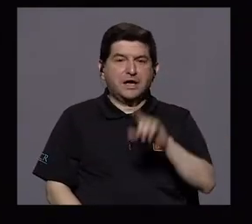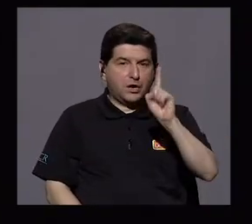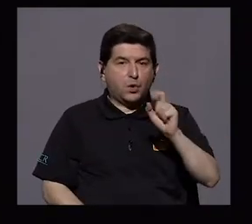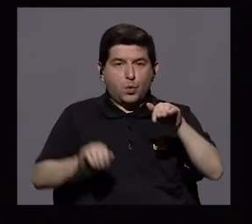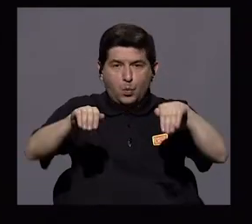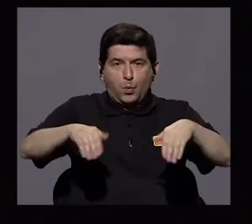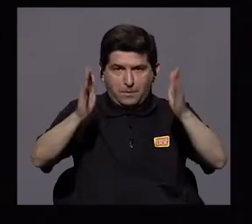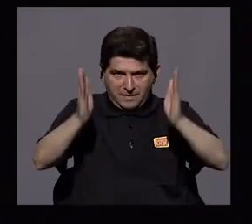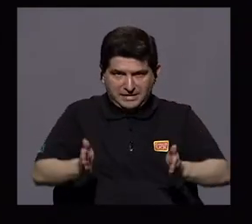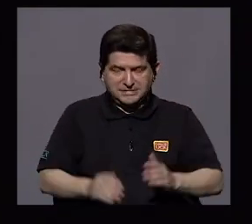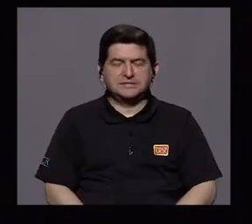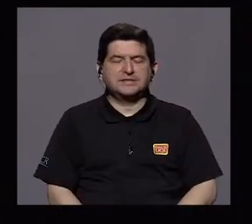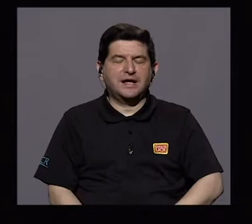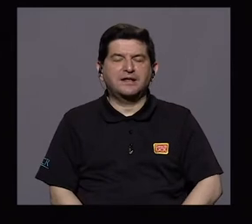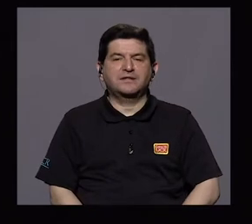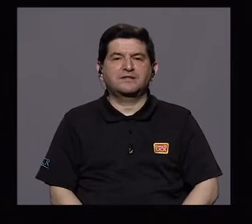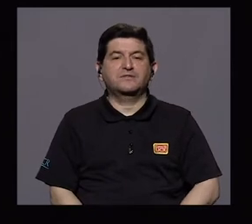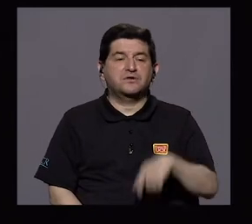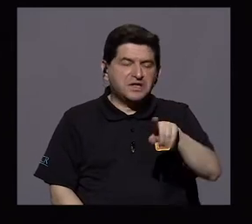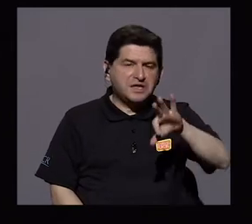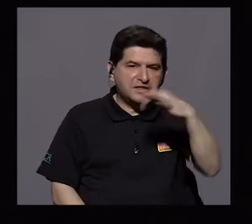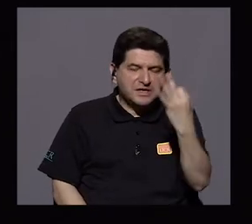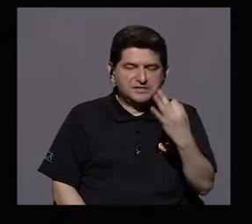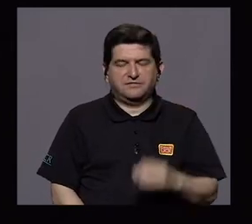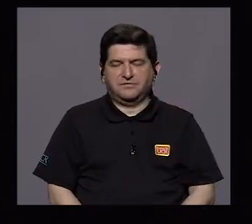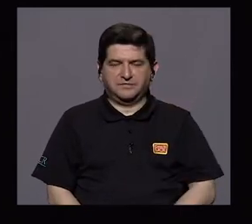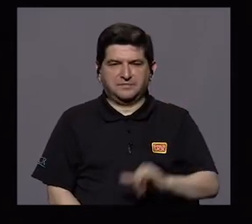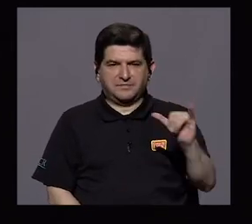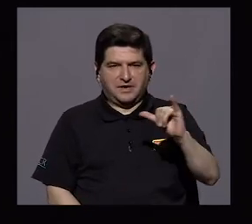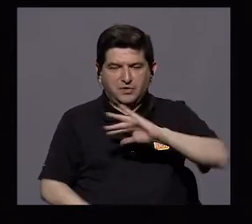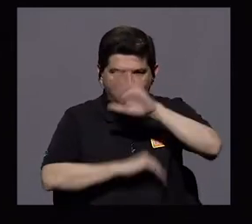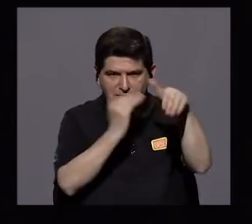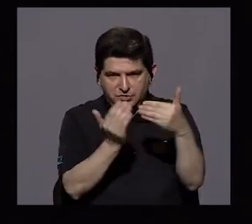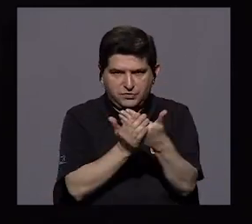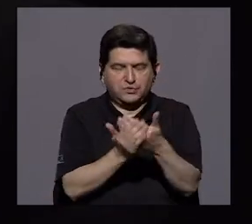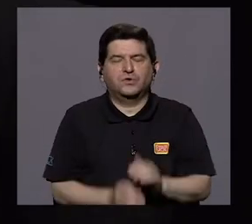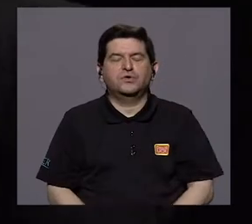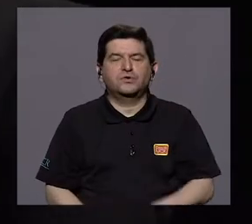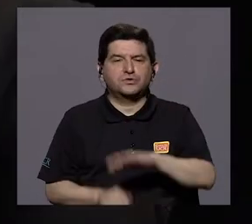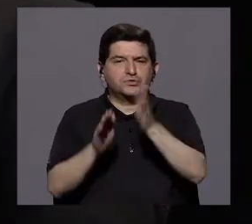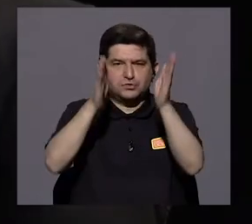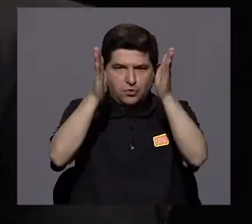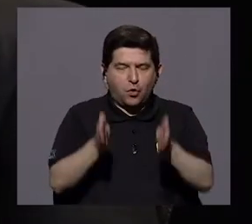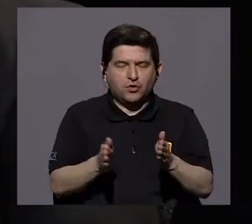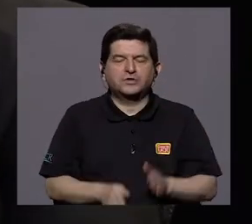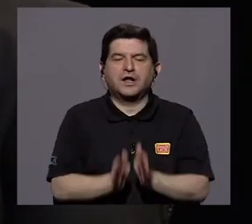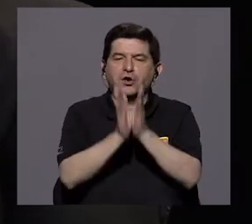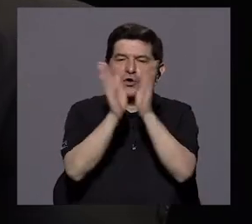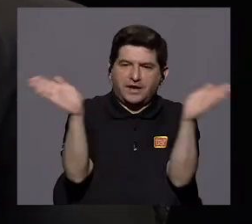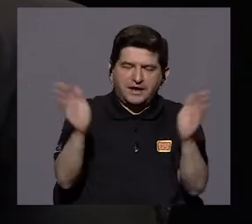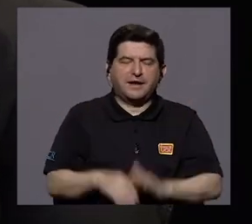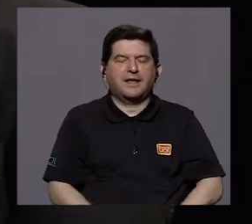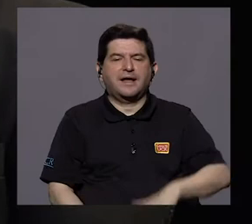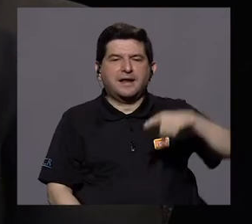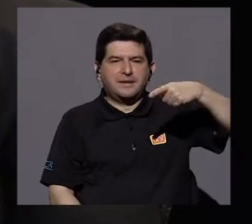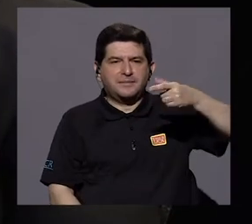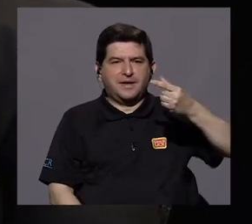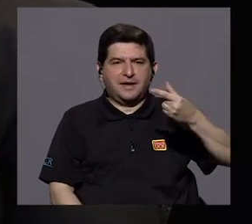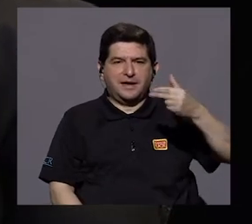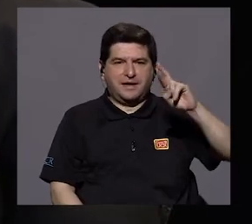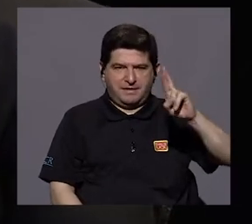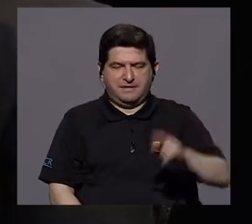un magistrado, el presidente o otro magistrado, y así sucesivamente. Contralora General, Procurador General,